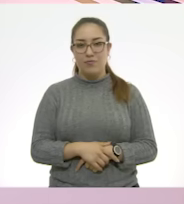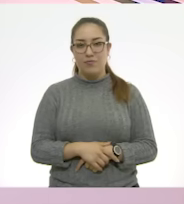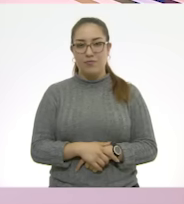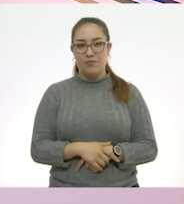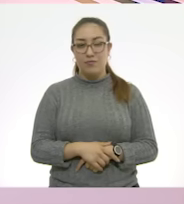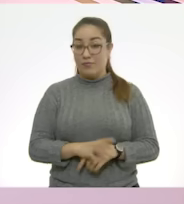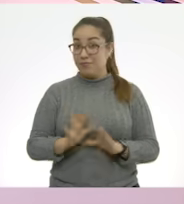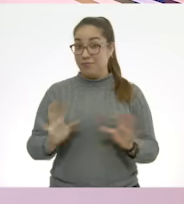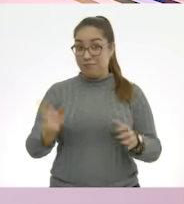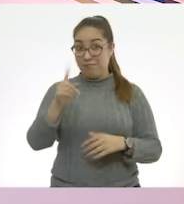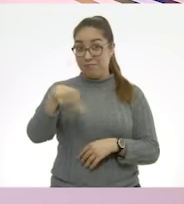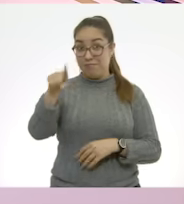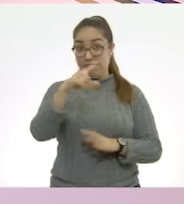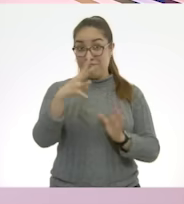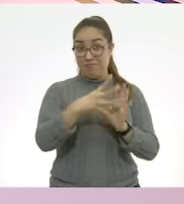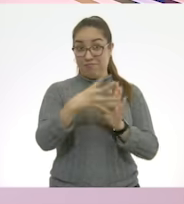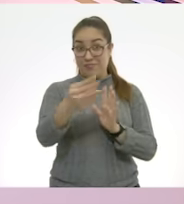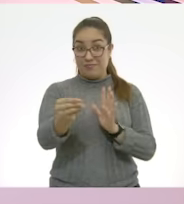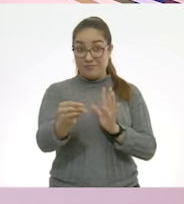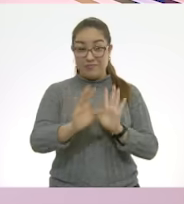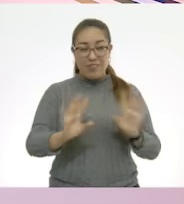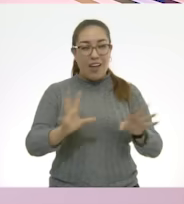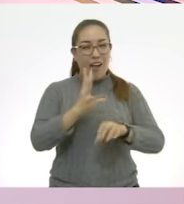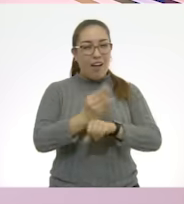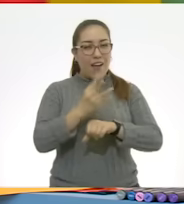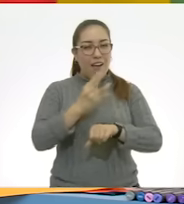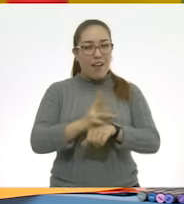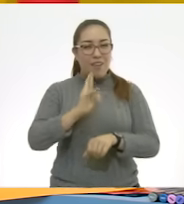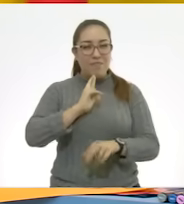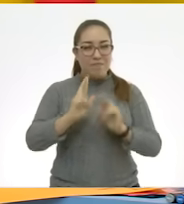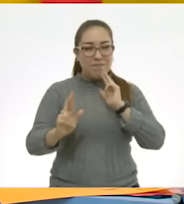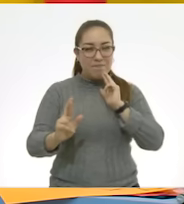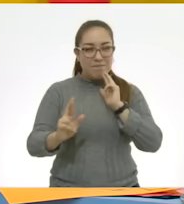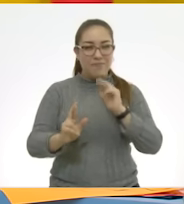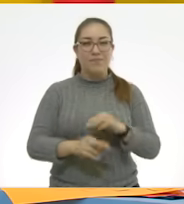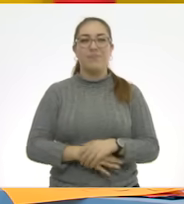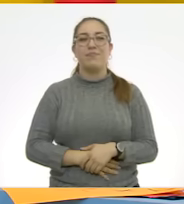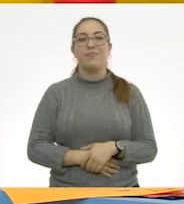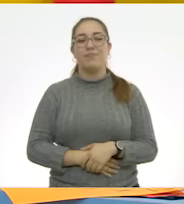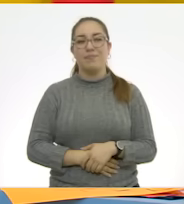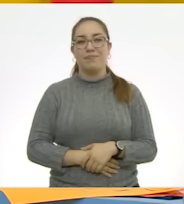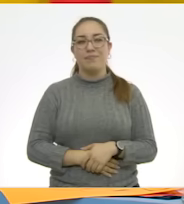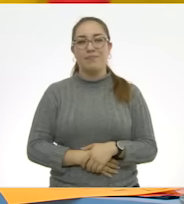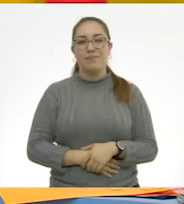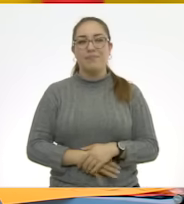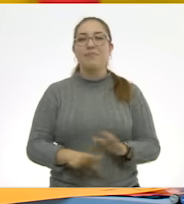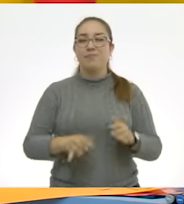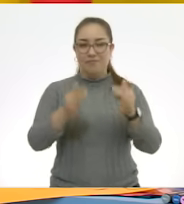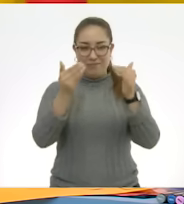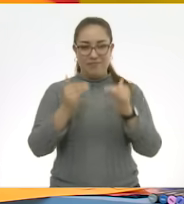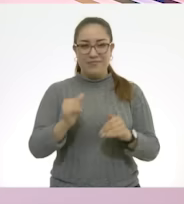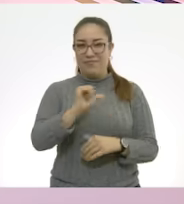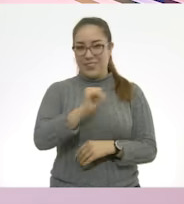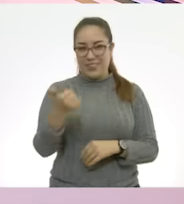8. ¿Ya la tienes en casa? ¿Ya la resolviste? 4 por 8. 8. Vamos a la siguiente.